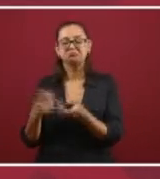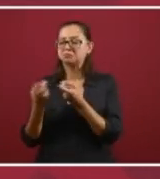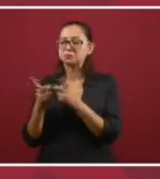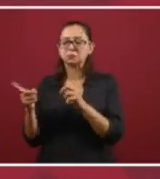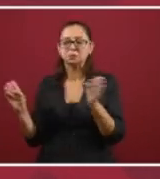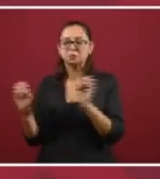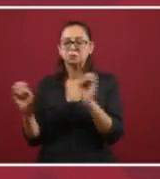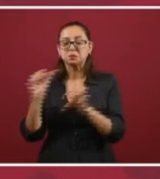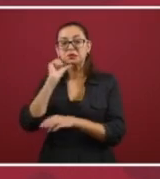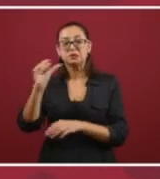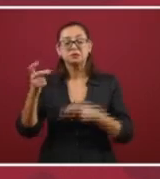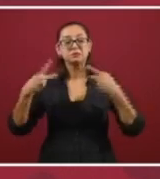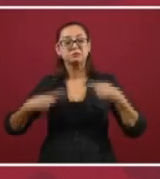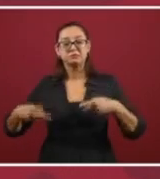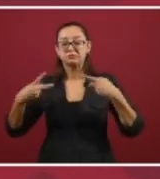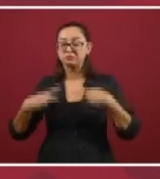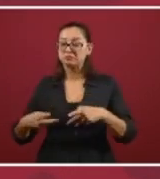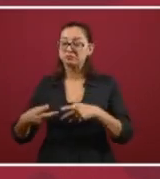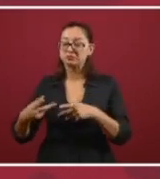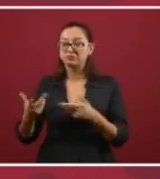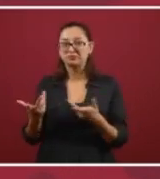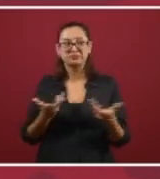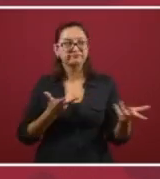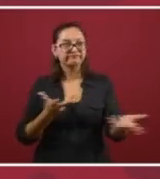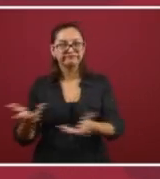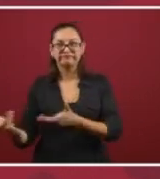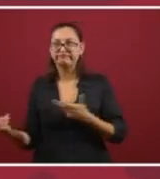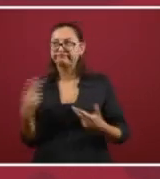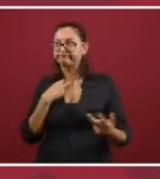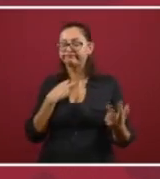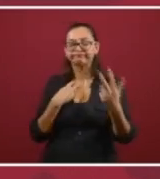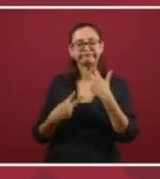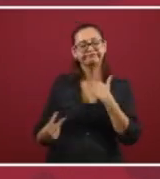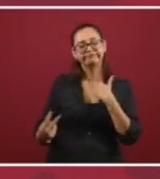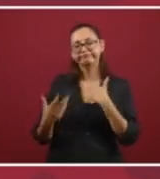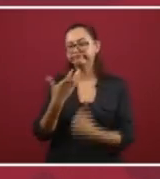México, se abandonó el campo. Entonces,